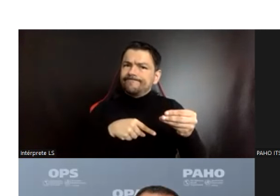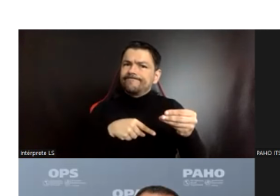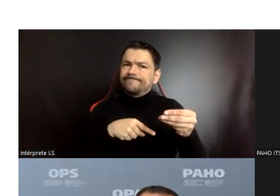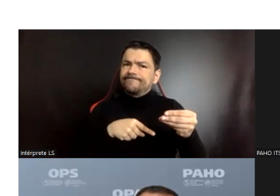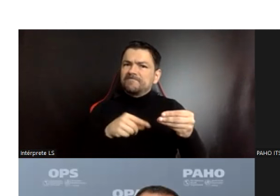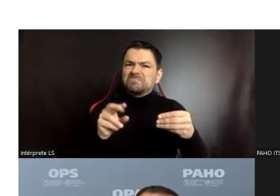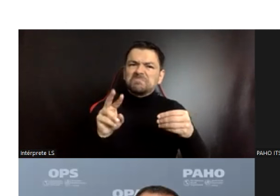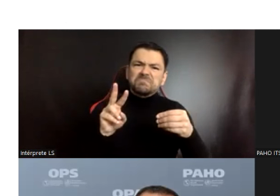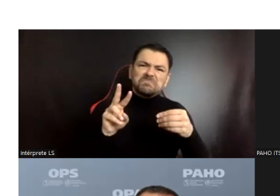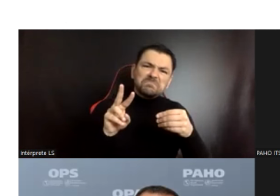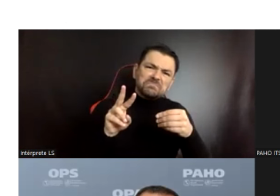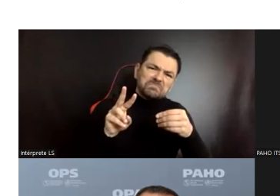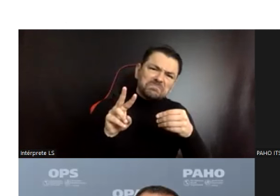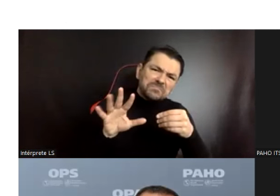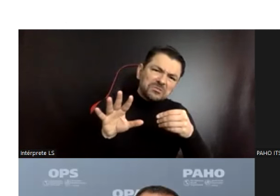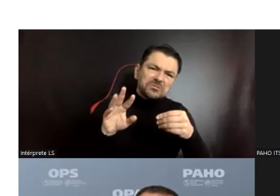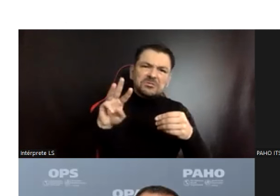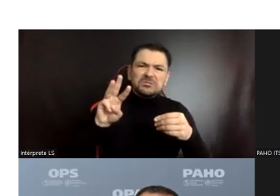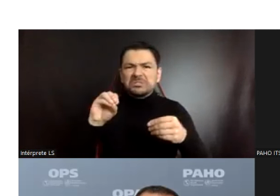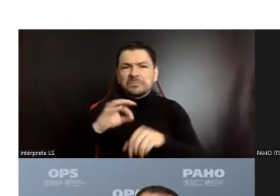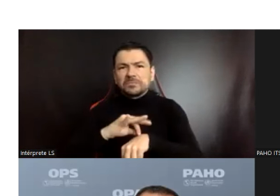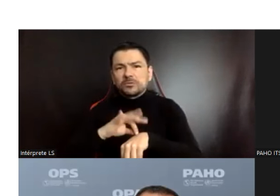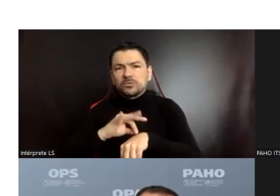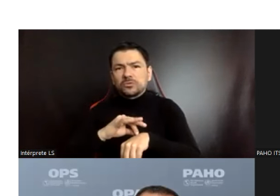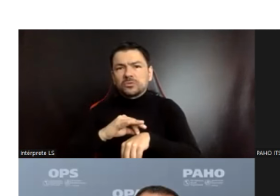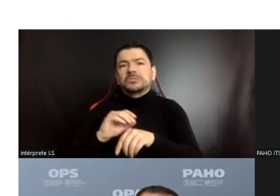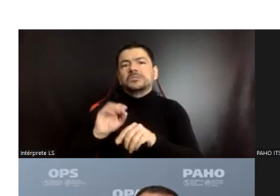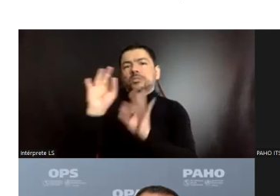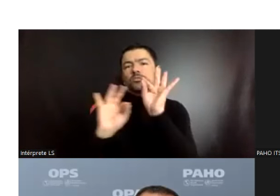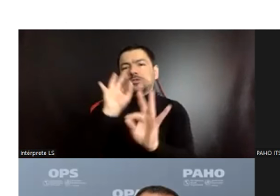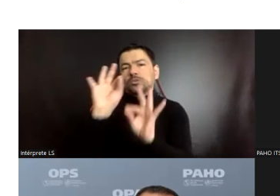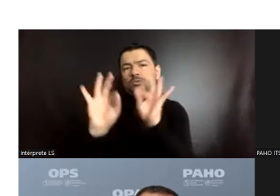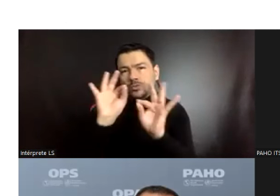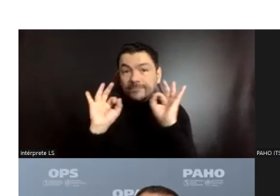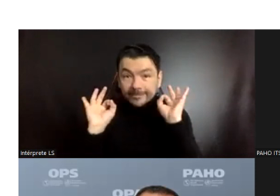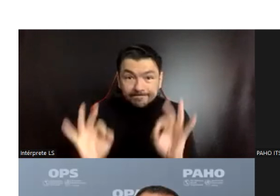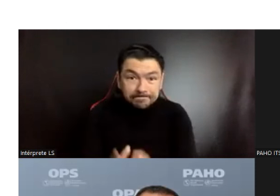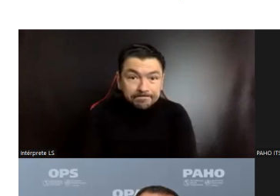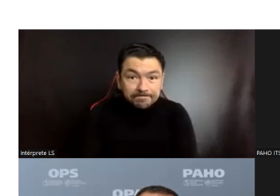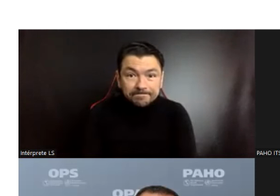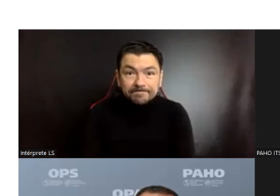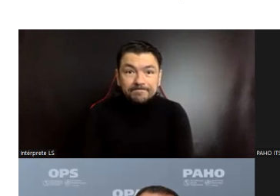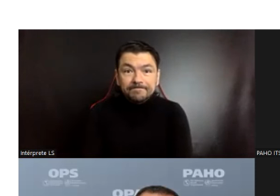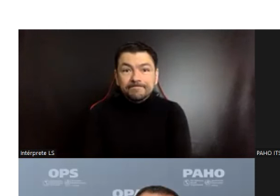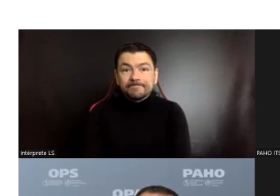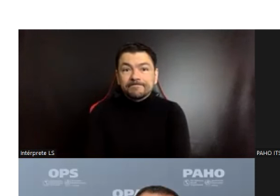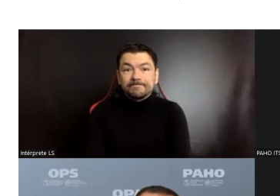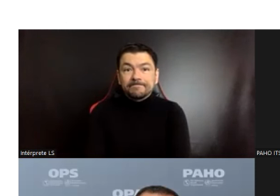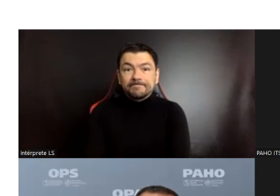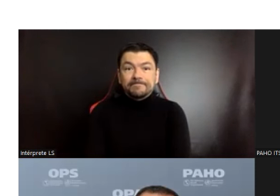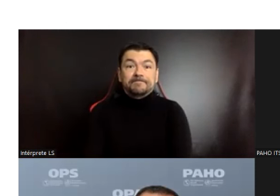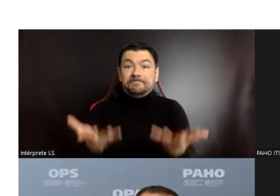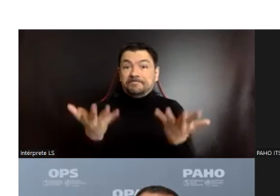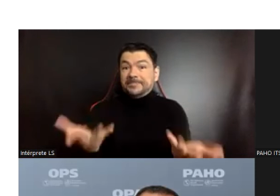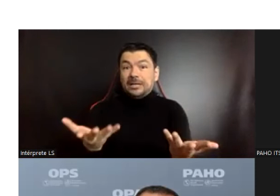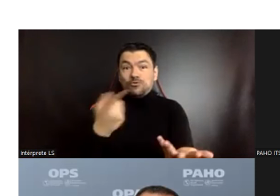del panel. Bueno, voy a dejar el piso listo para los panelistas para que se presenten de una manera